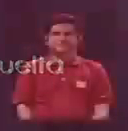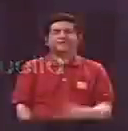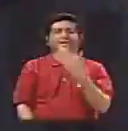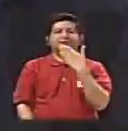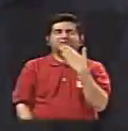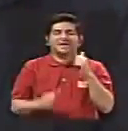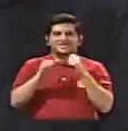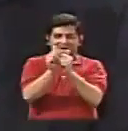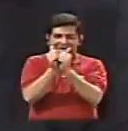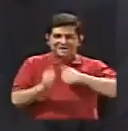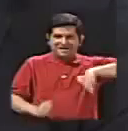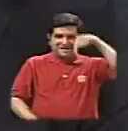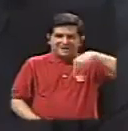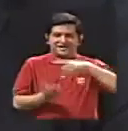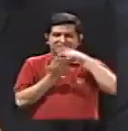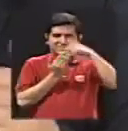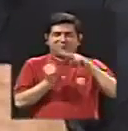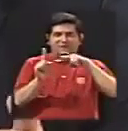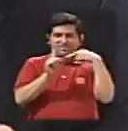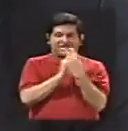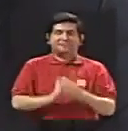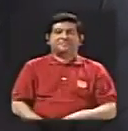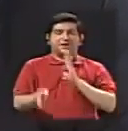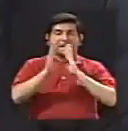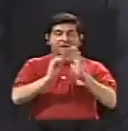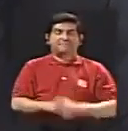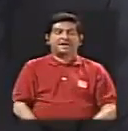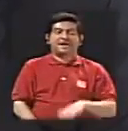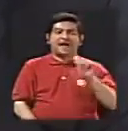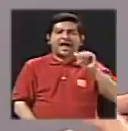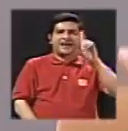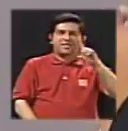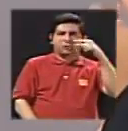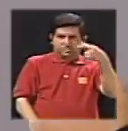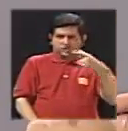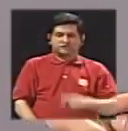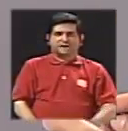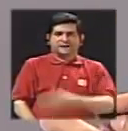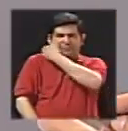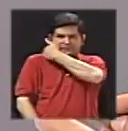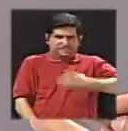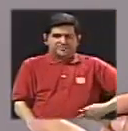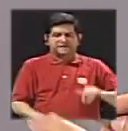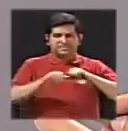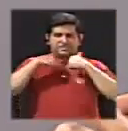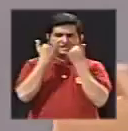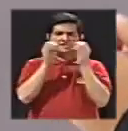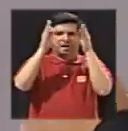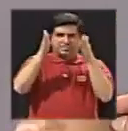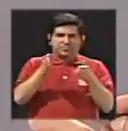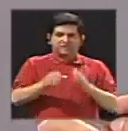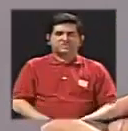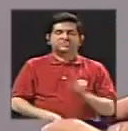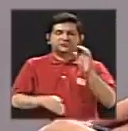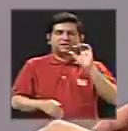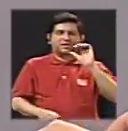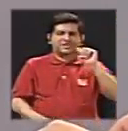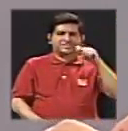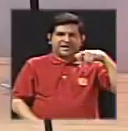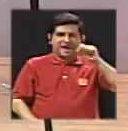Gracias por continuar con nosotros en su programa Puntos de Vista. Estamos conversando con doña Ana Doris González, la presidenta de la Asociación de Profesores de